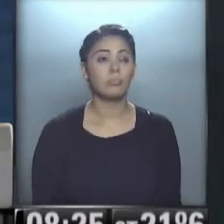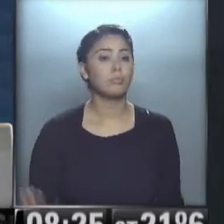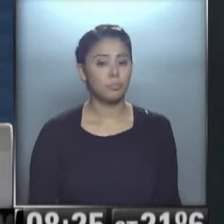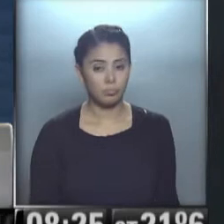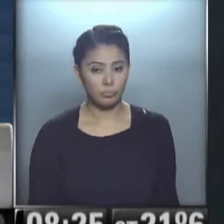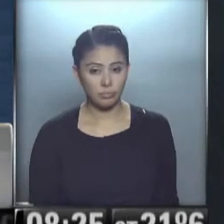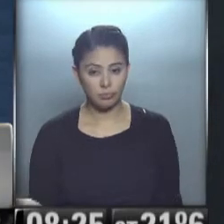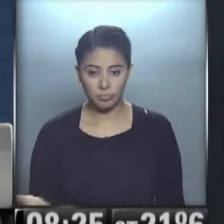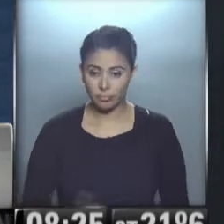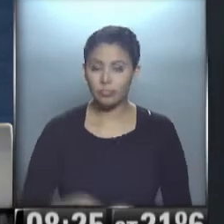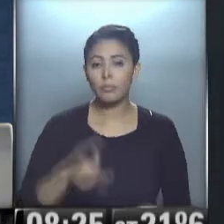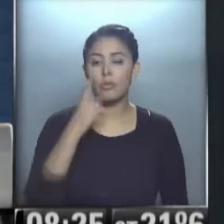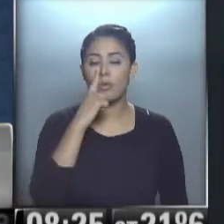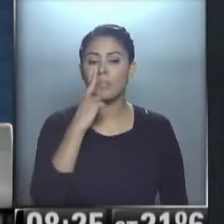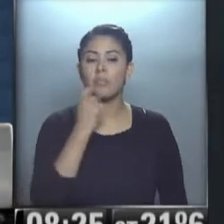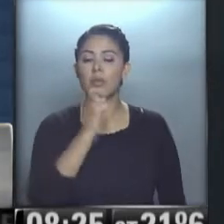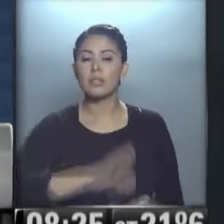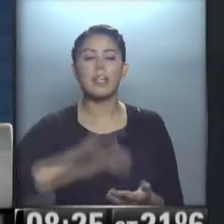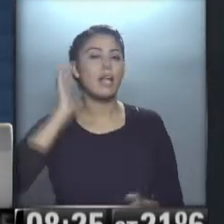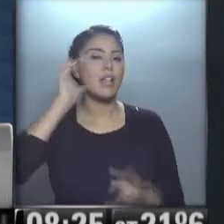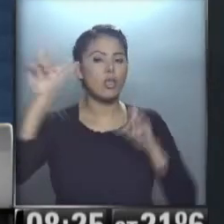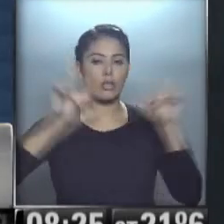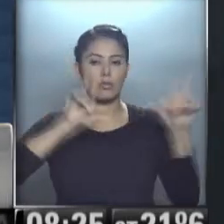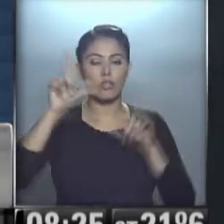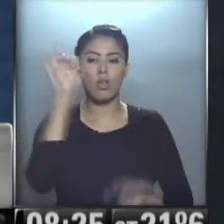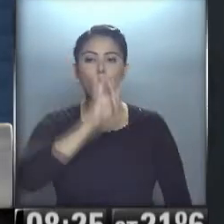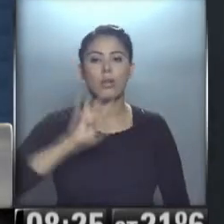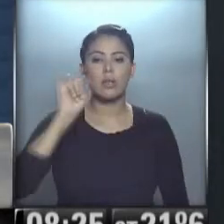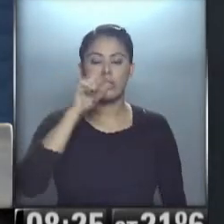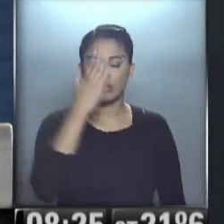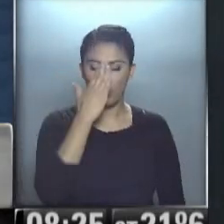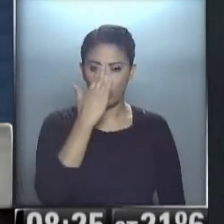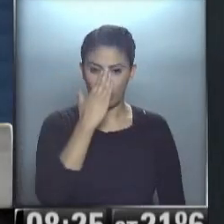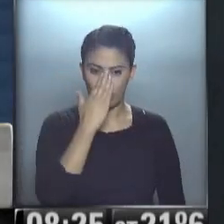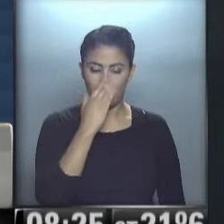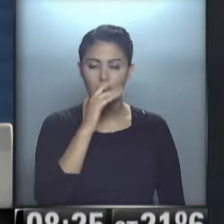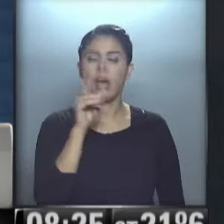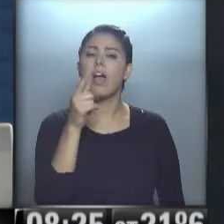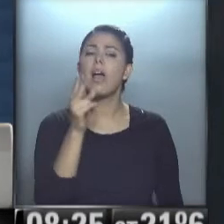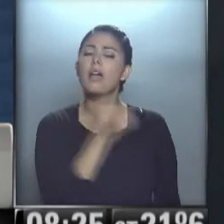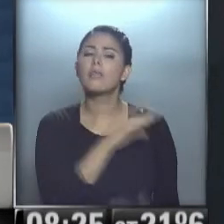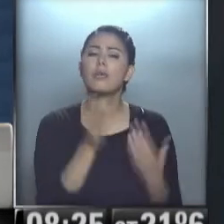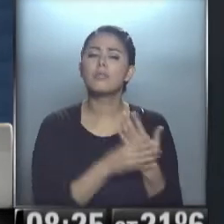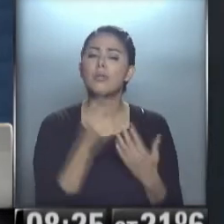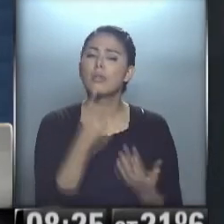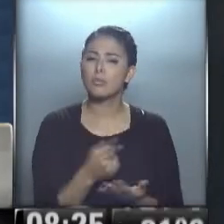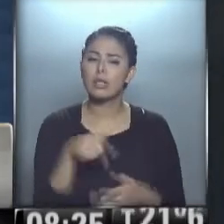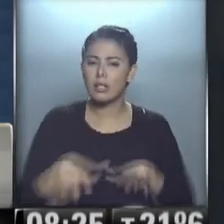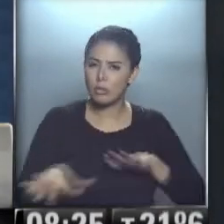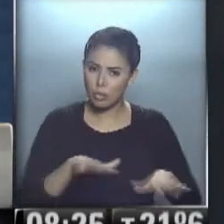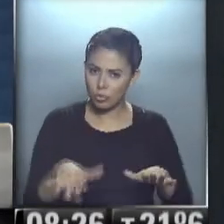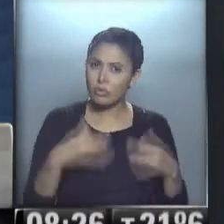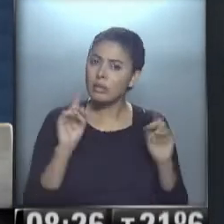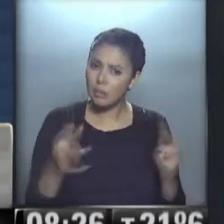Daniel Salazar, de Radio y Televisión de la Universidad Nacional de Córdoba. Jefe de Gabinete, estos hechos también